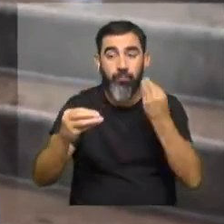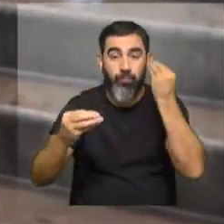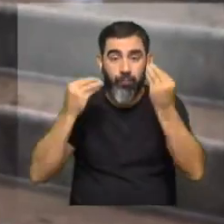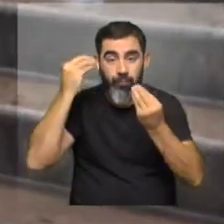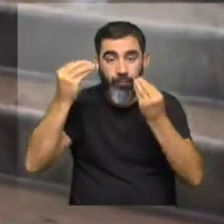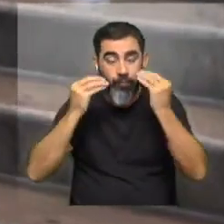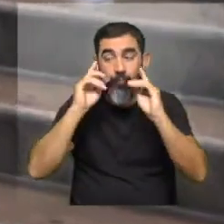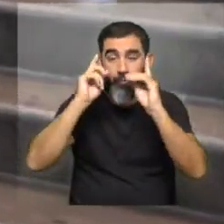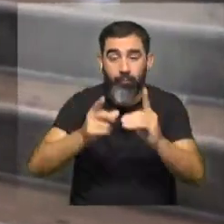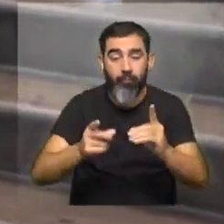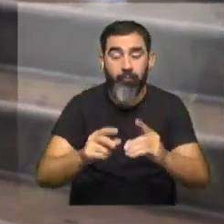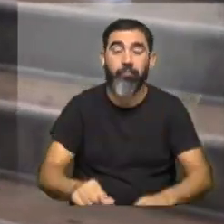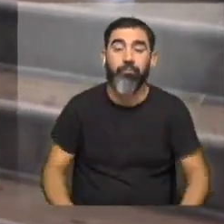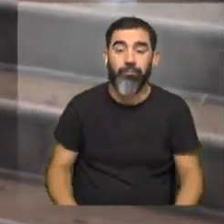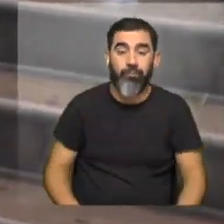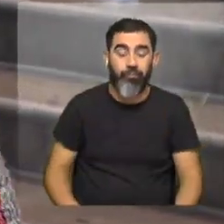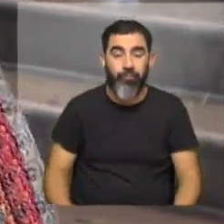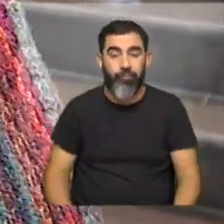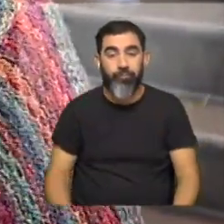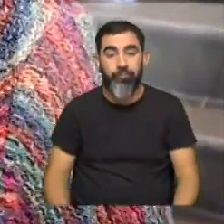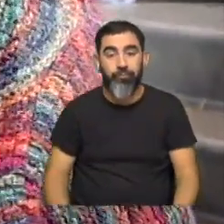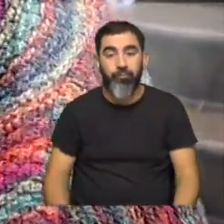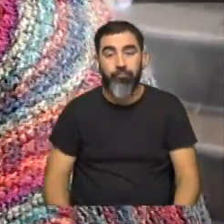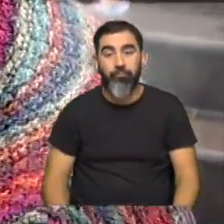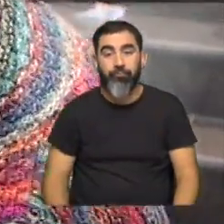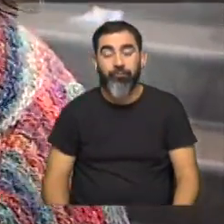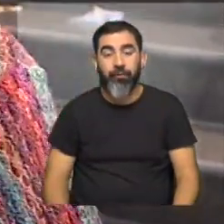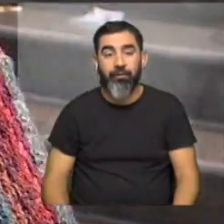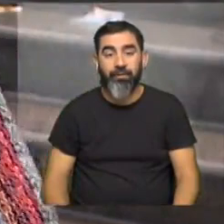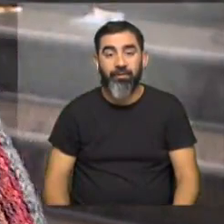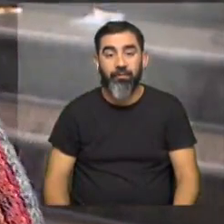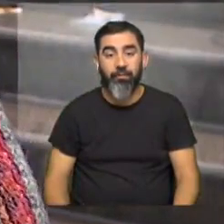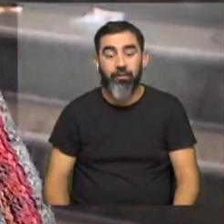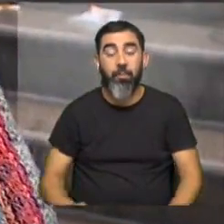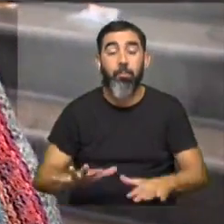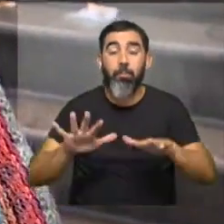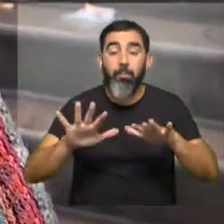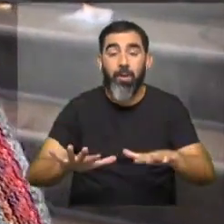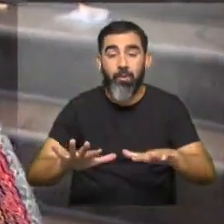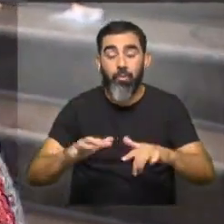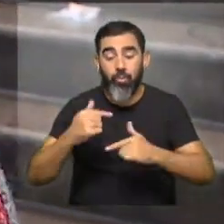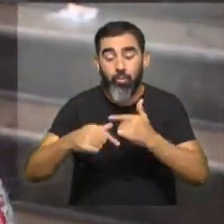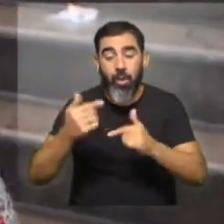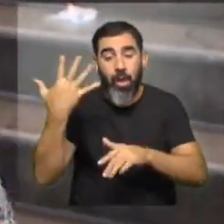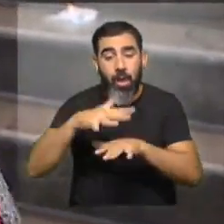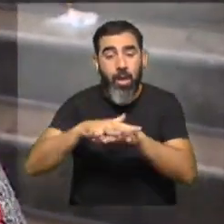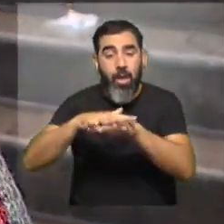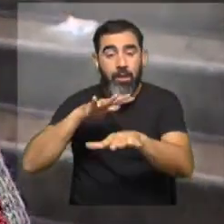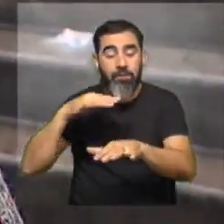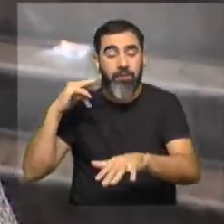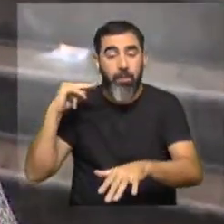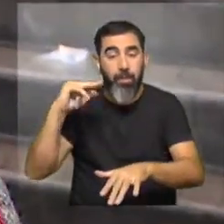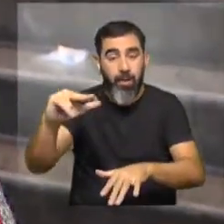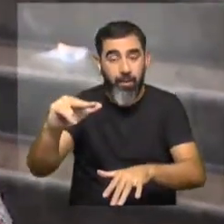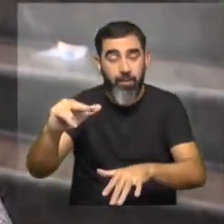preocupados como todos nosotros por lo que está pasando. Bueno, mantener el paro, nosotros estábamos en asamblea permanente desde